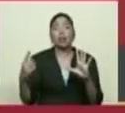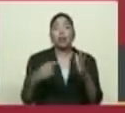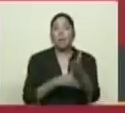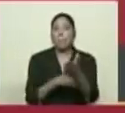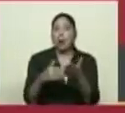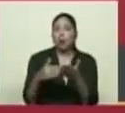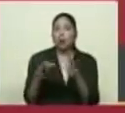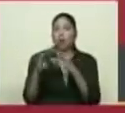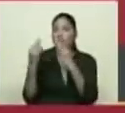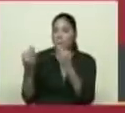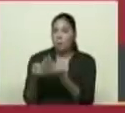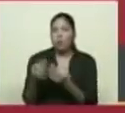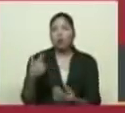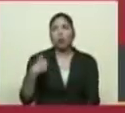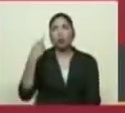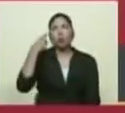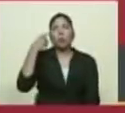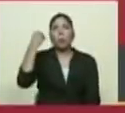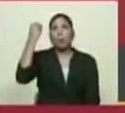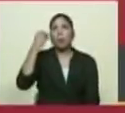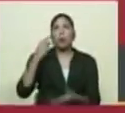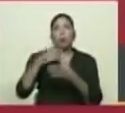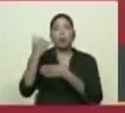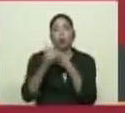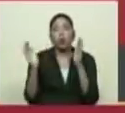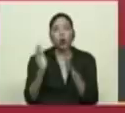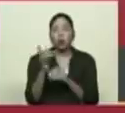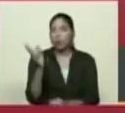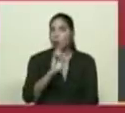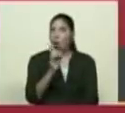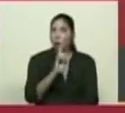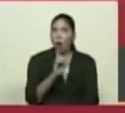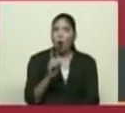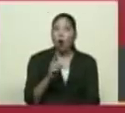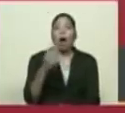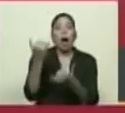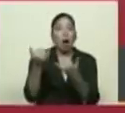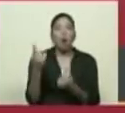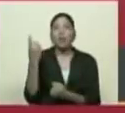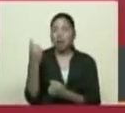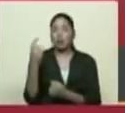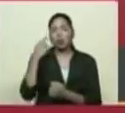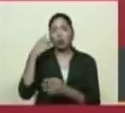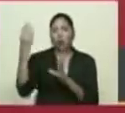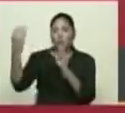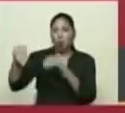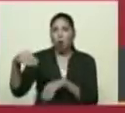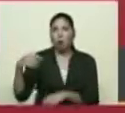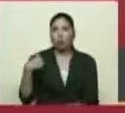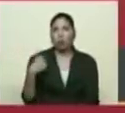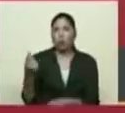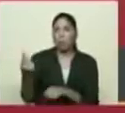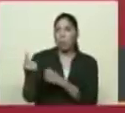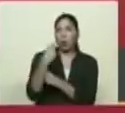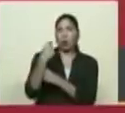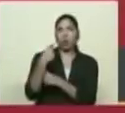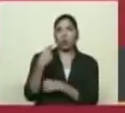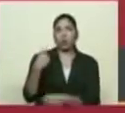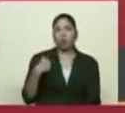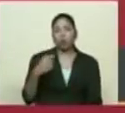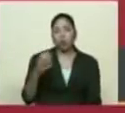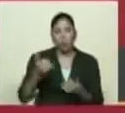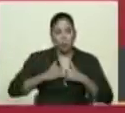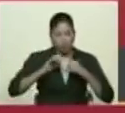actuamos en grande. Ahora hay que profundizar, sí, estoy de acuerdo, asumo la crítica y me hago la